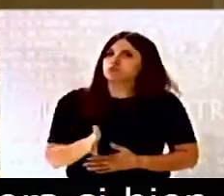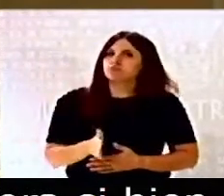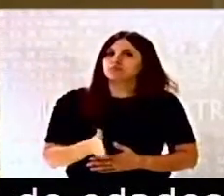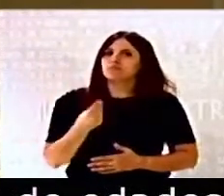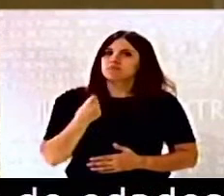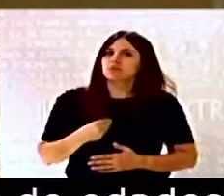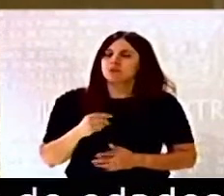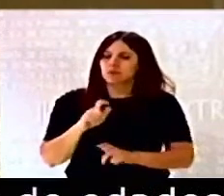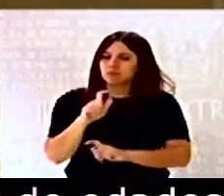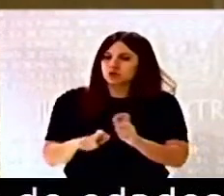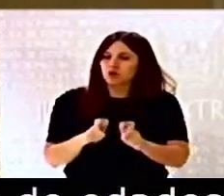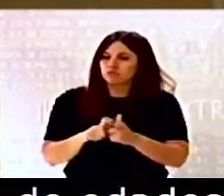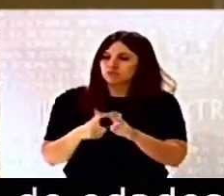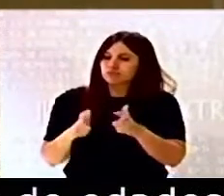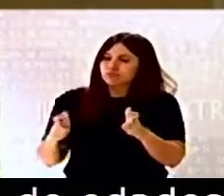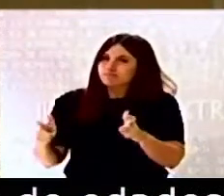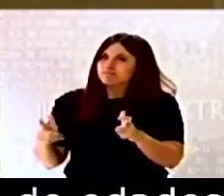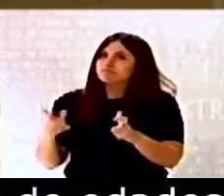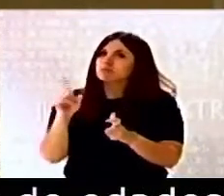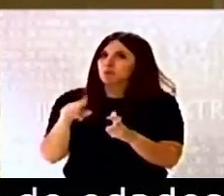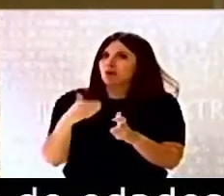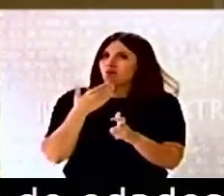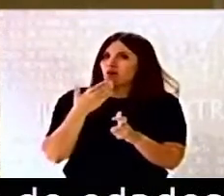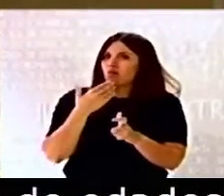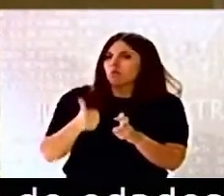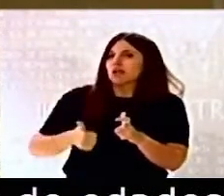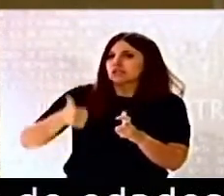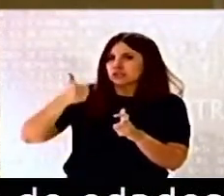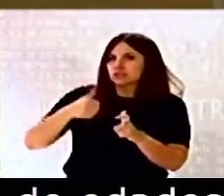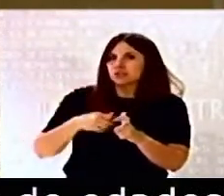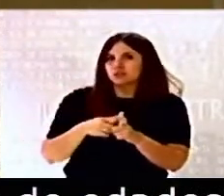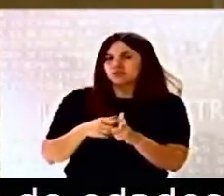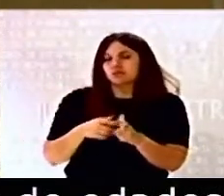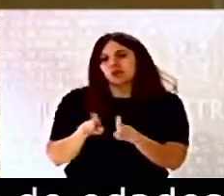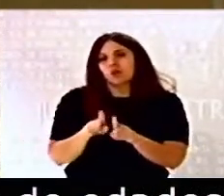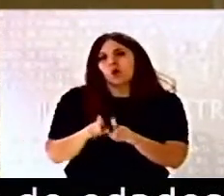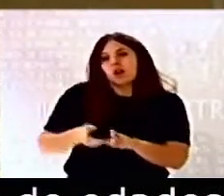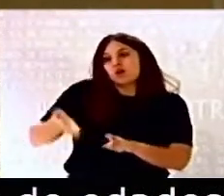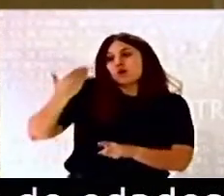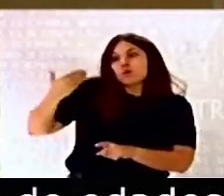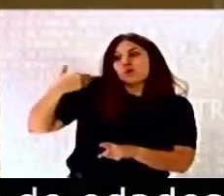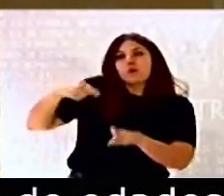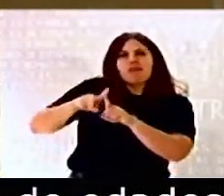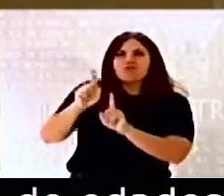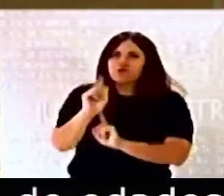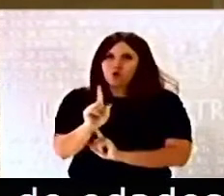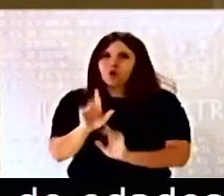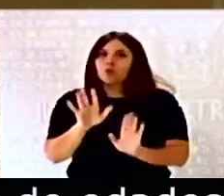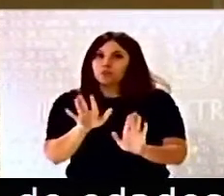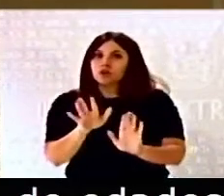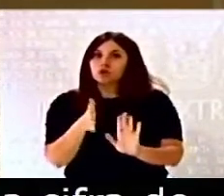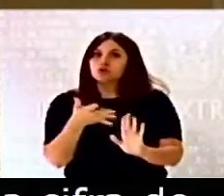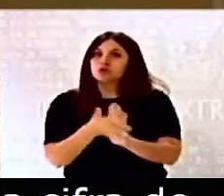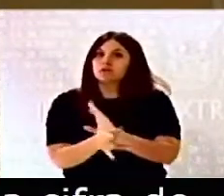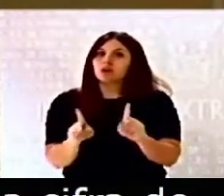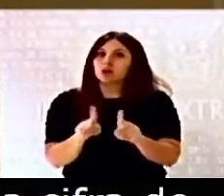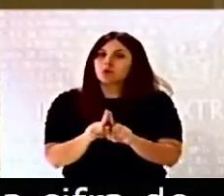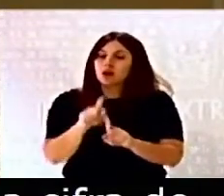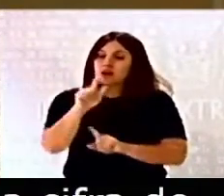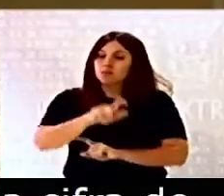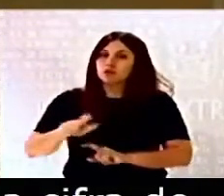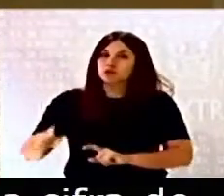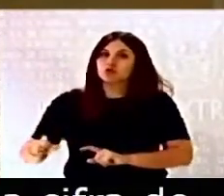de incidencia, evidentemente no como en otras épocas, pero está empezando a tener incidencia en la